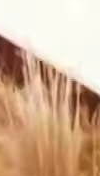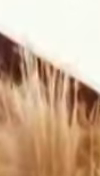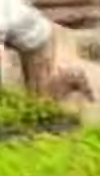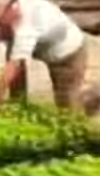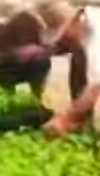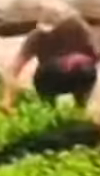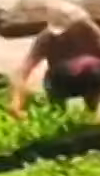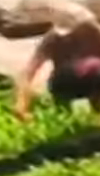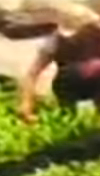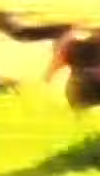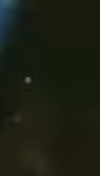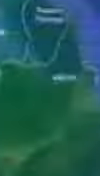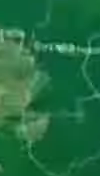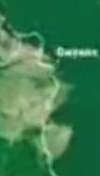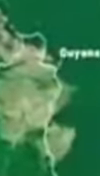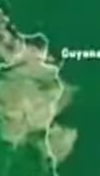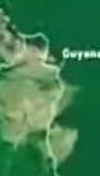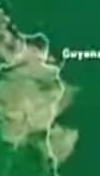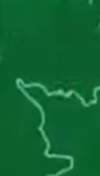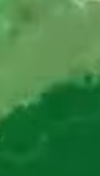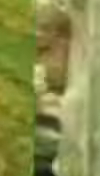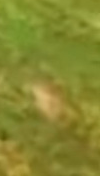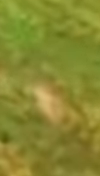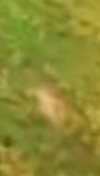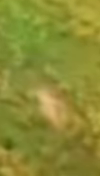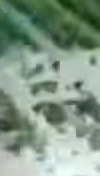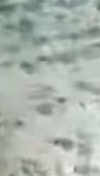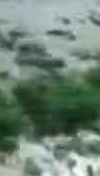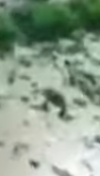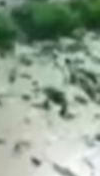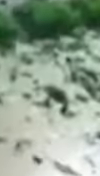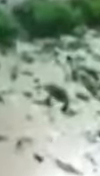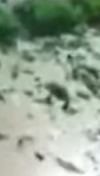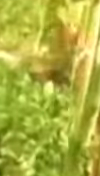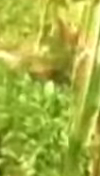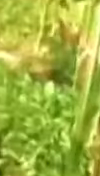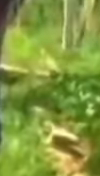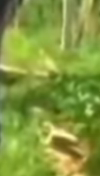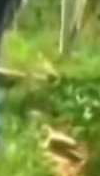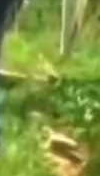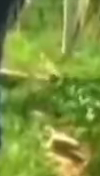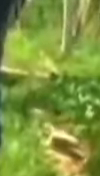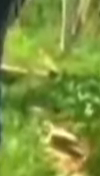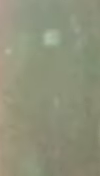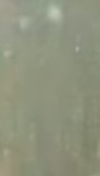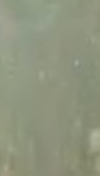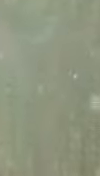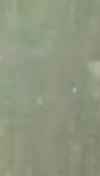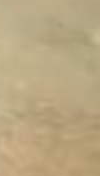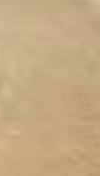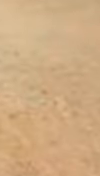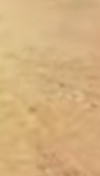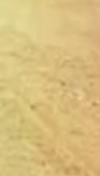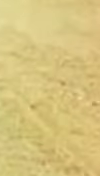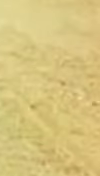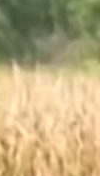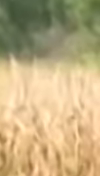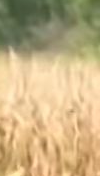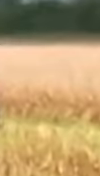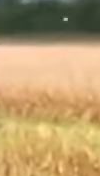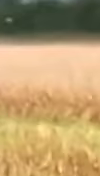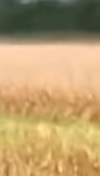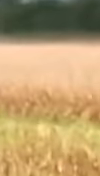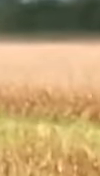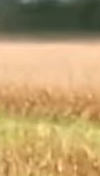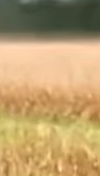Genial paso del pueblo de Venezuela es crear los CLAP. La clave nuestra es la producción. Producir todos los